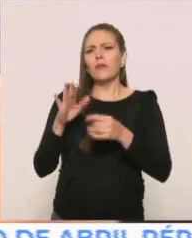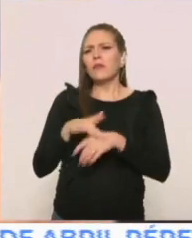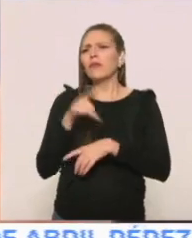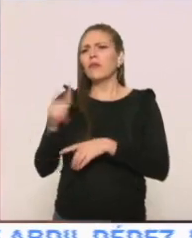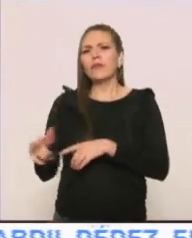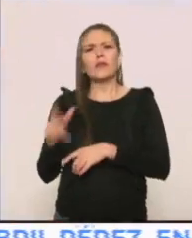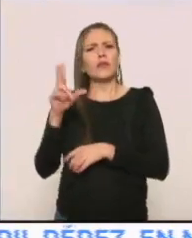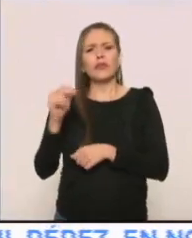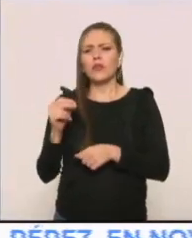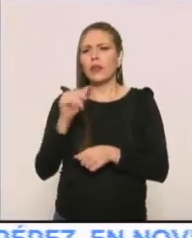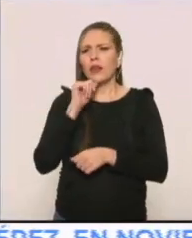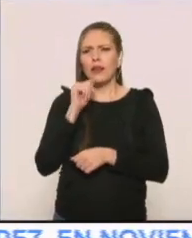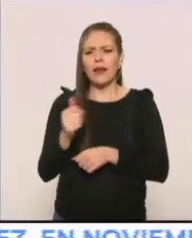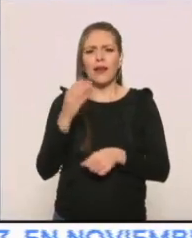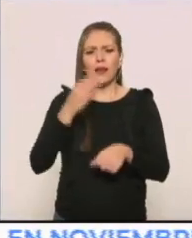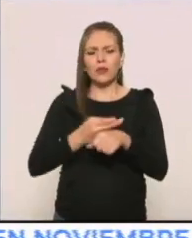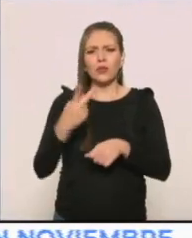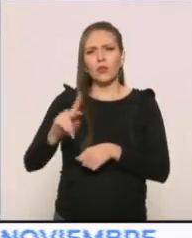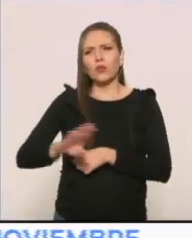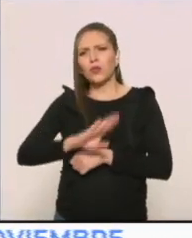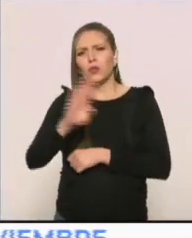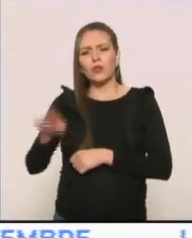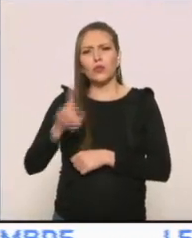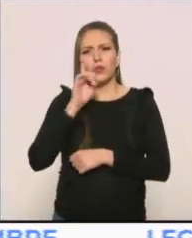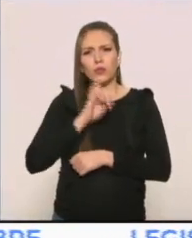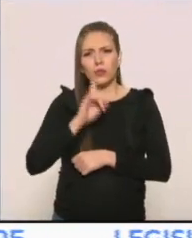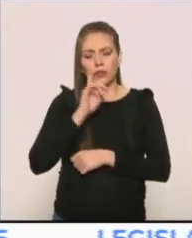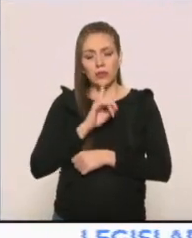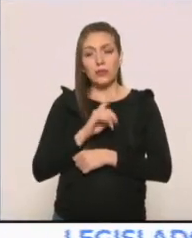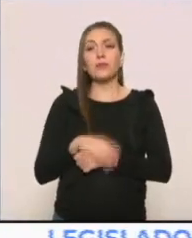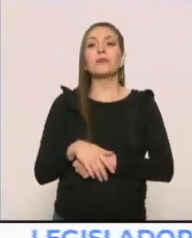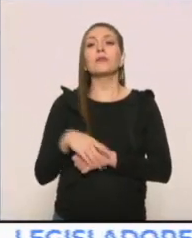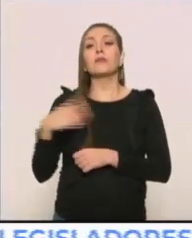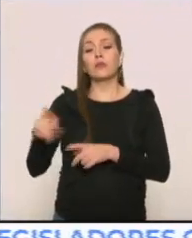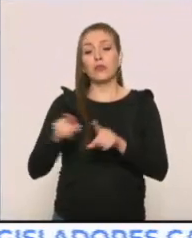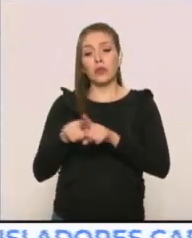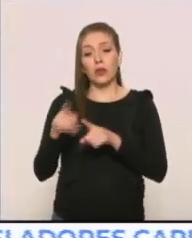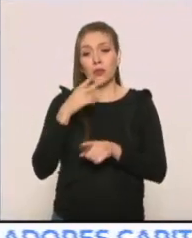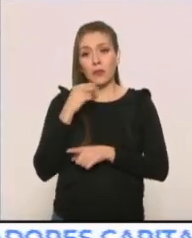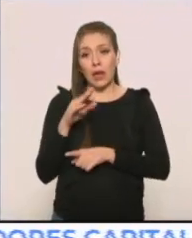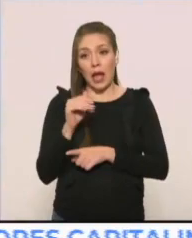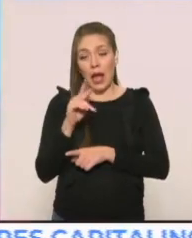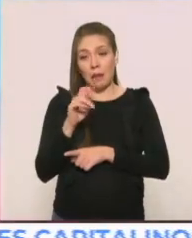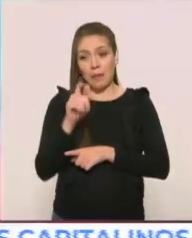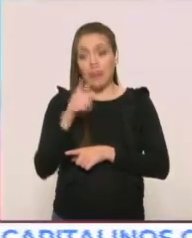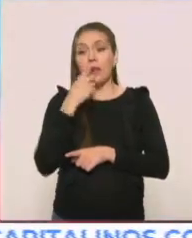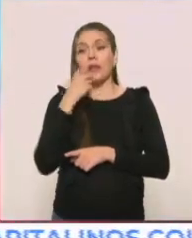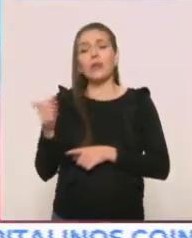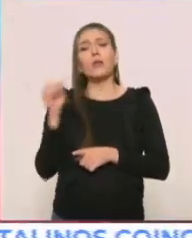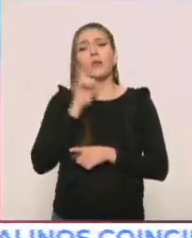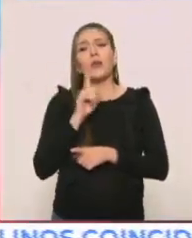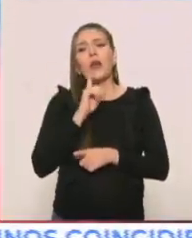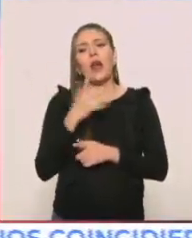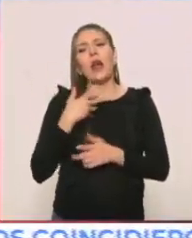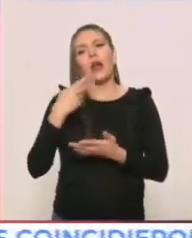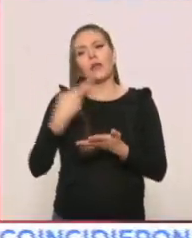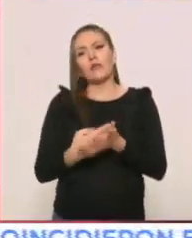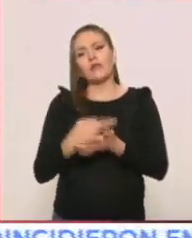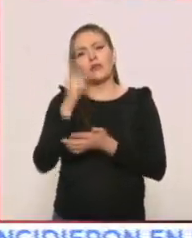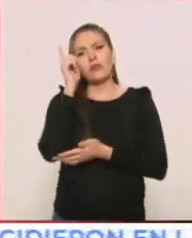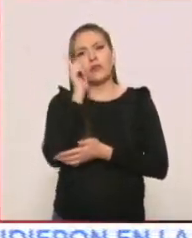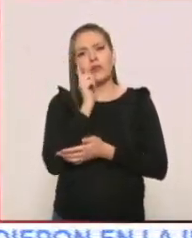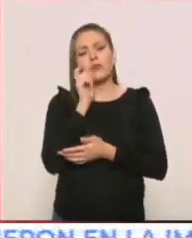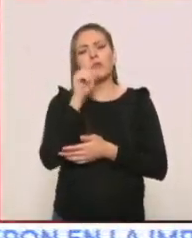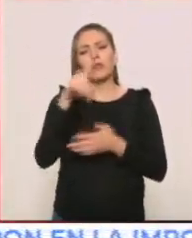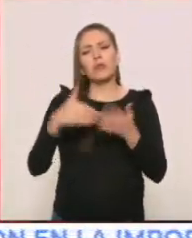Abril. De acuerdo con Javier Pérez, hermano de Abril, la víctima se encontraba durmiendo en la cama durante la madrugada del 4